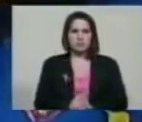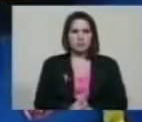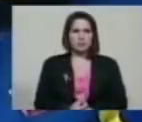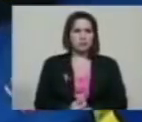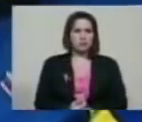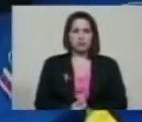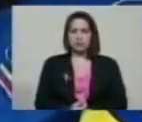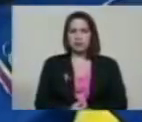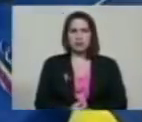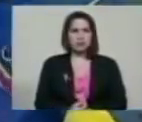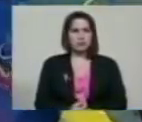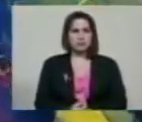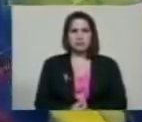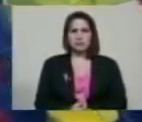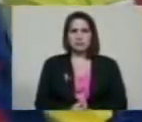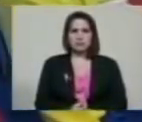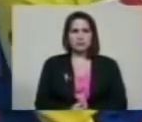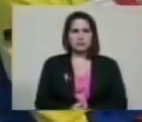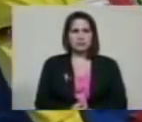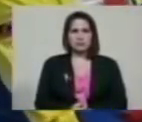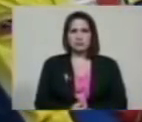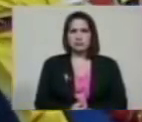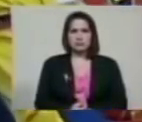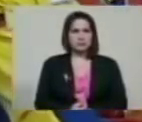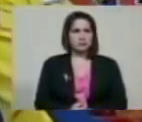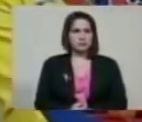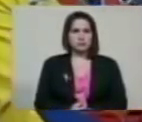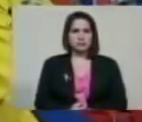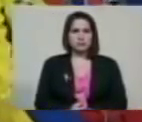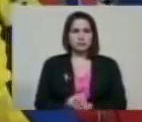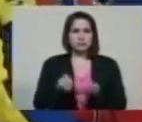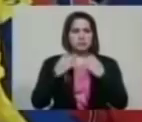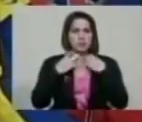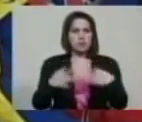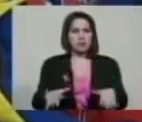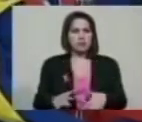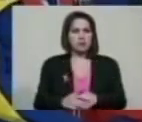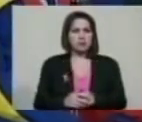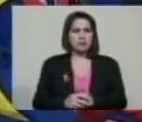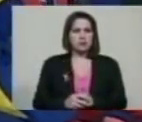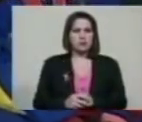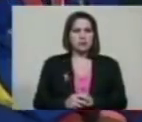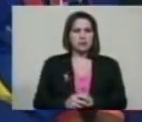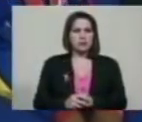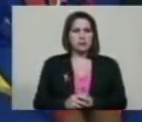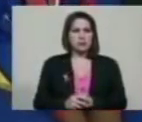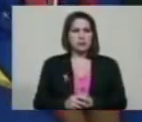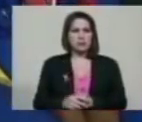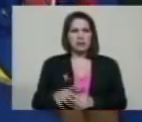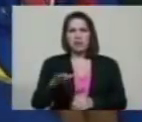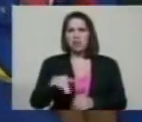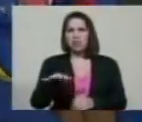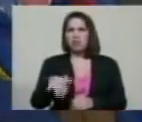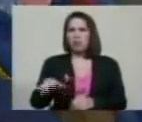carpeta. Si se la doy a Escalona, se pierde. Escalona de Biscocuy. Aquí no hay nadie de